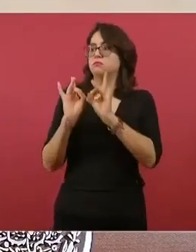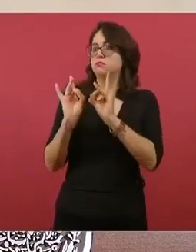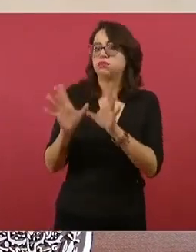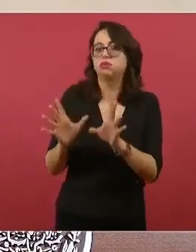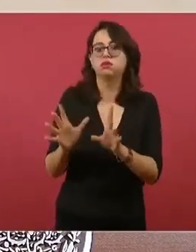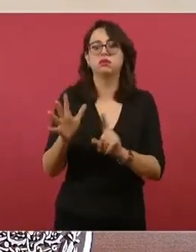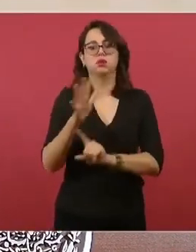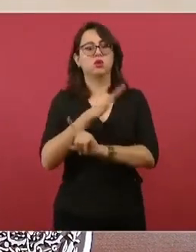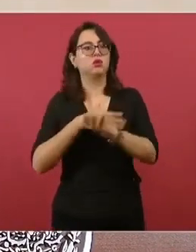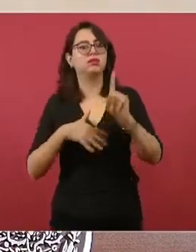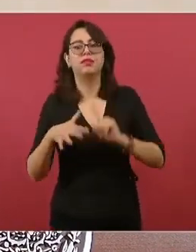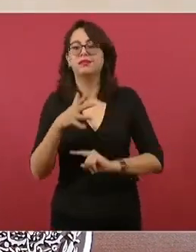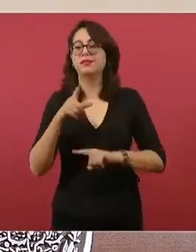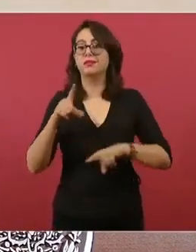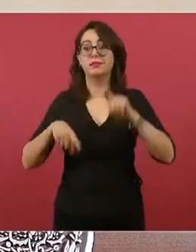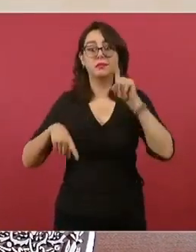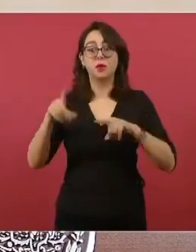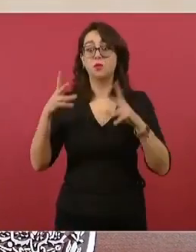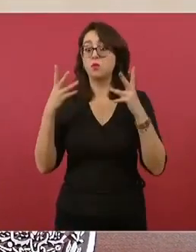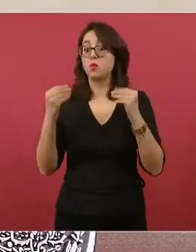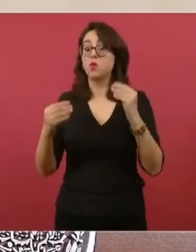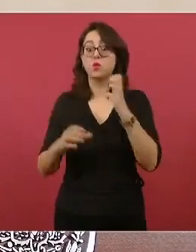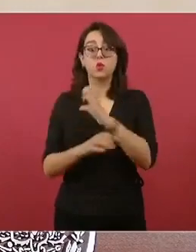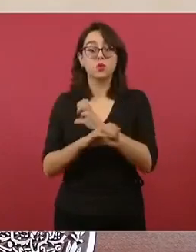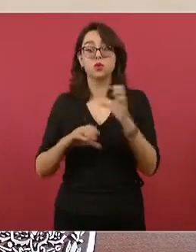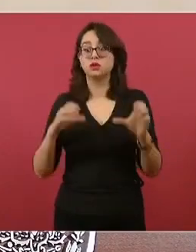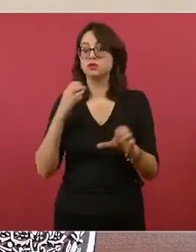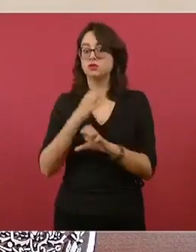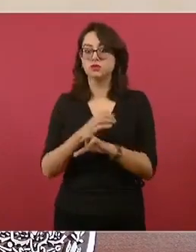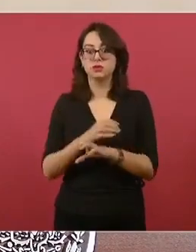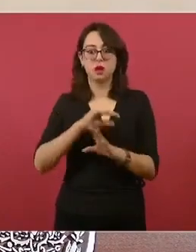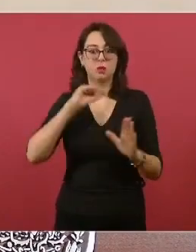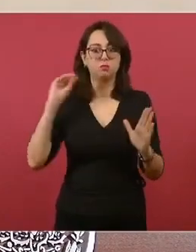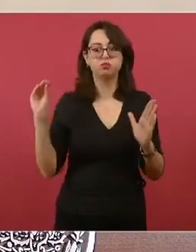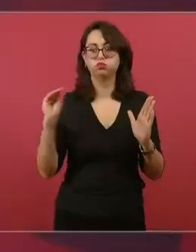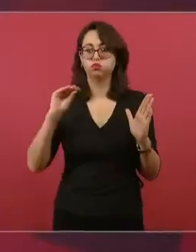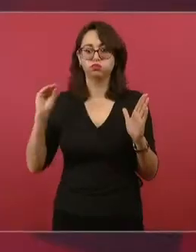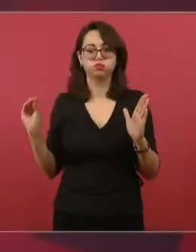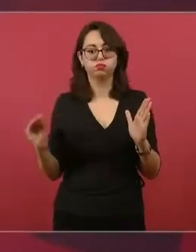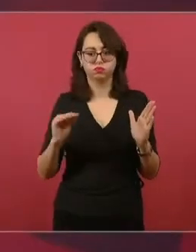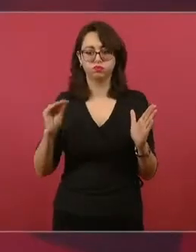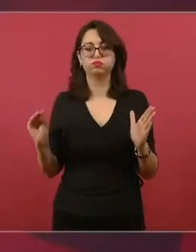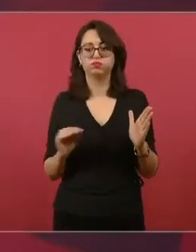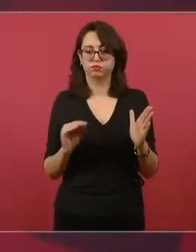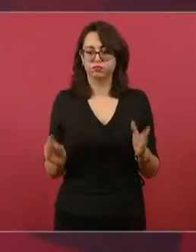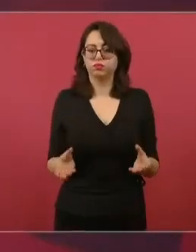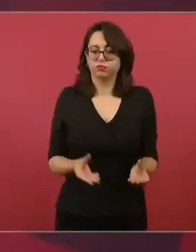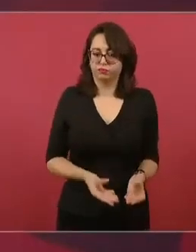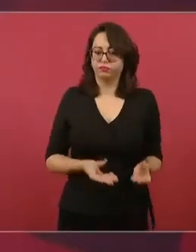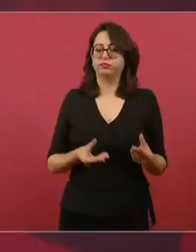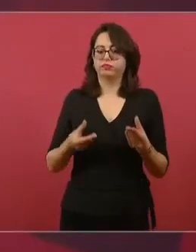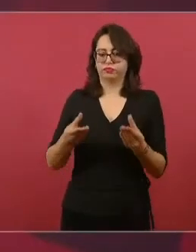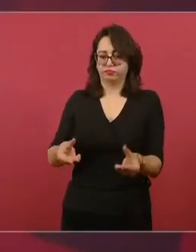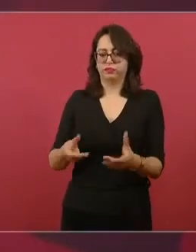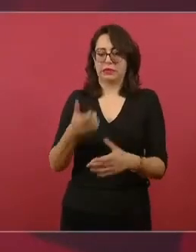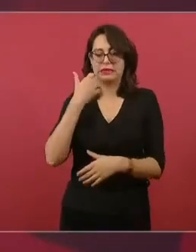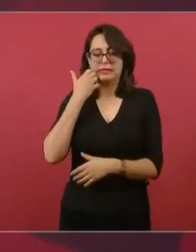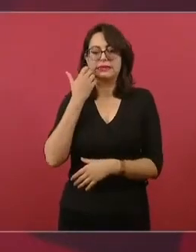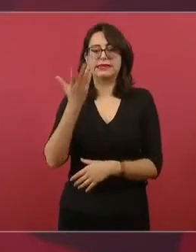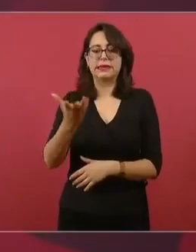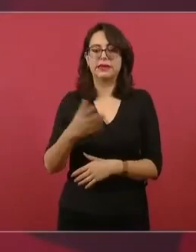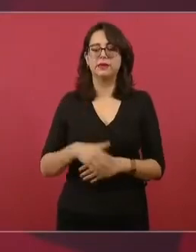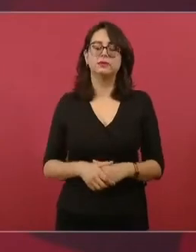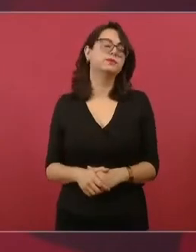circunstancias. Cuando hablaba de que llegamos aquí es porque muchos